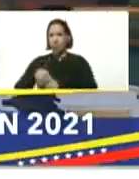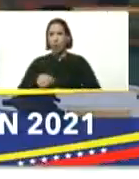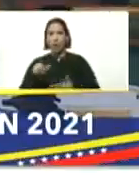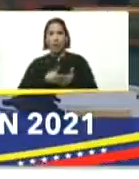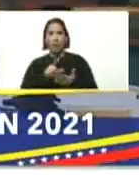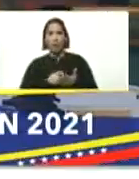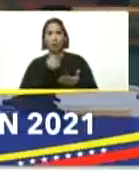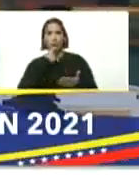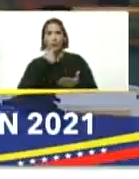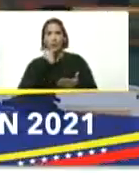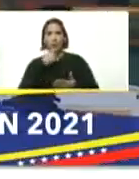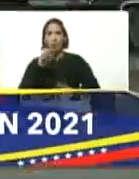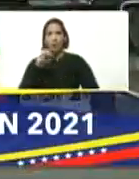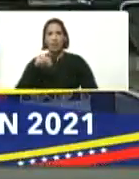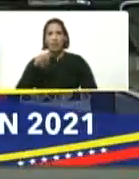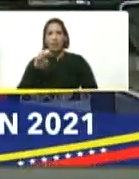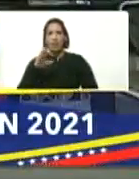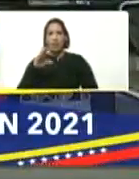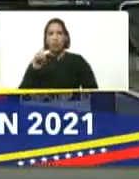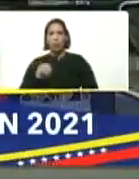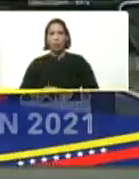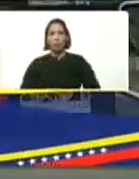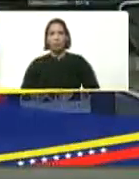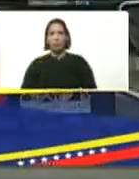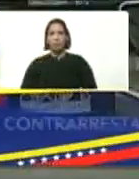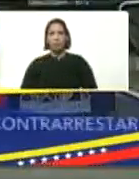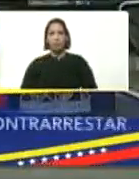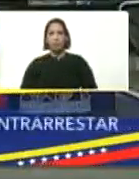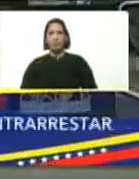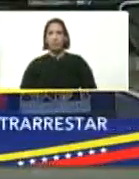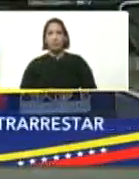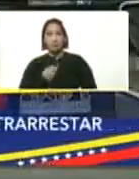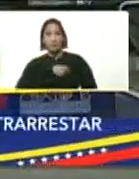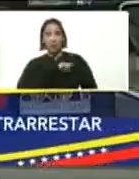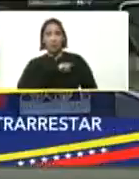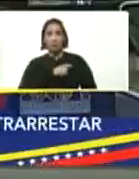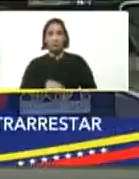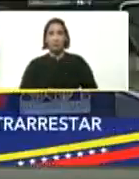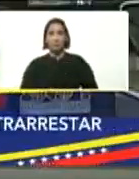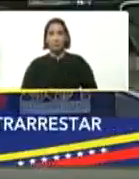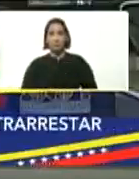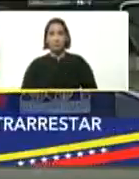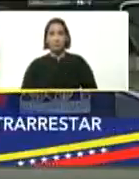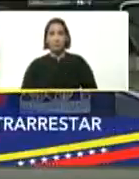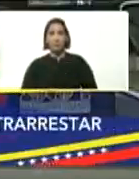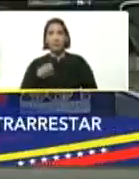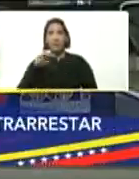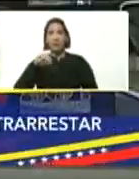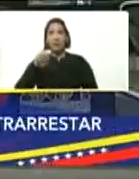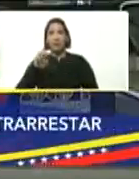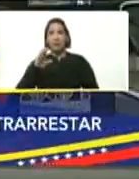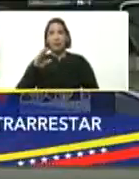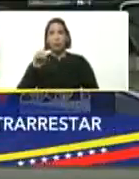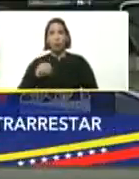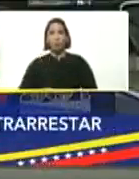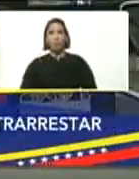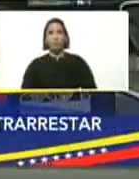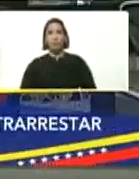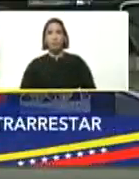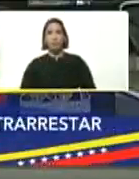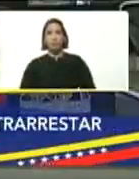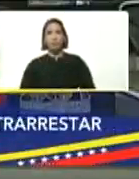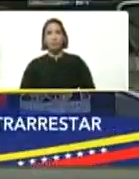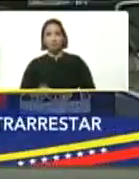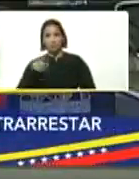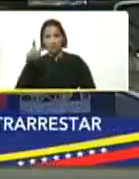qué bello de Eneco. ¿Dónde está Eneco? Está en España. Está en España. Eneco, vale. Eneco es de origen